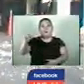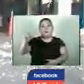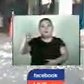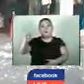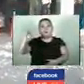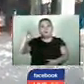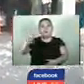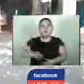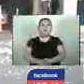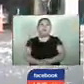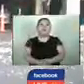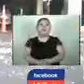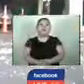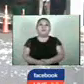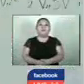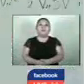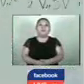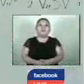Noticiero Hechos.